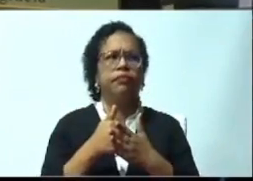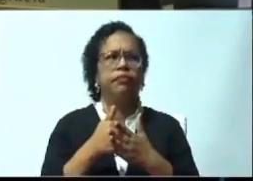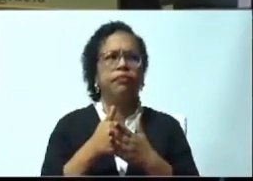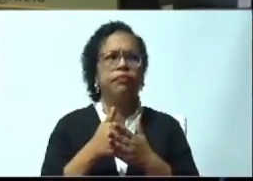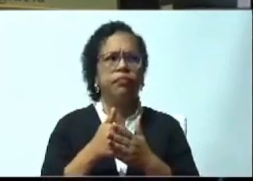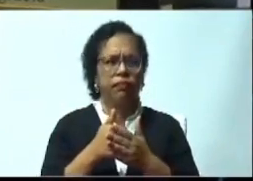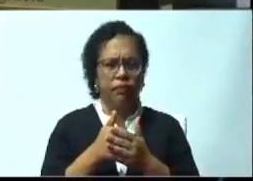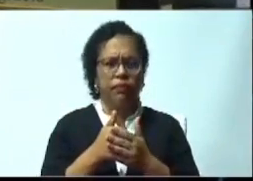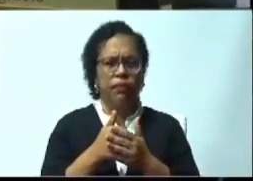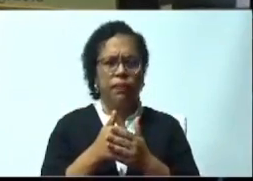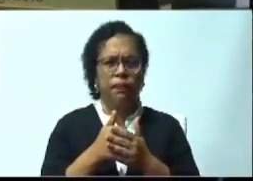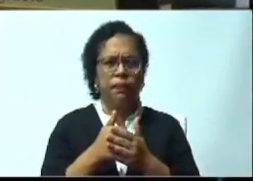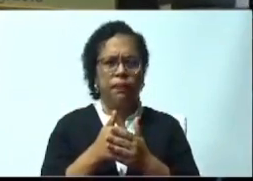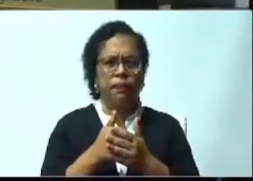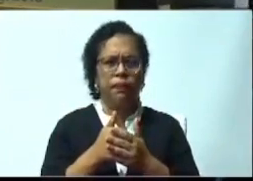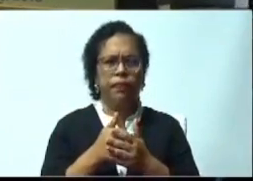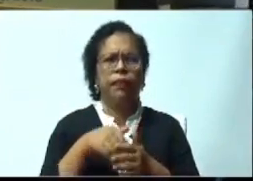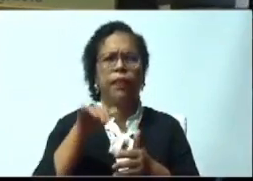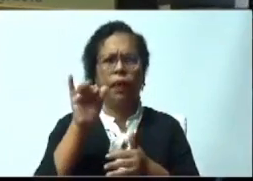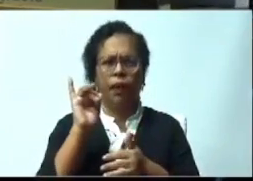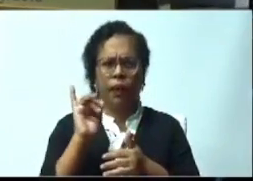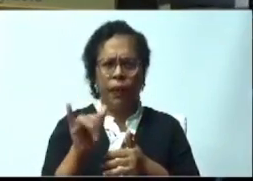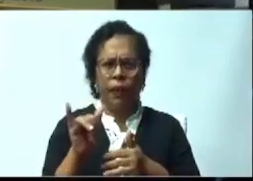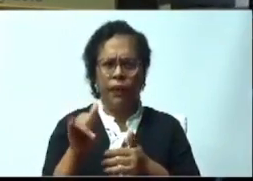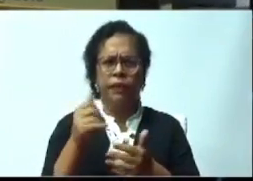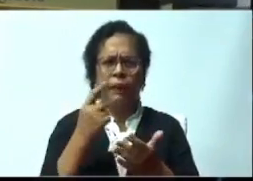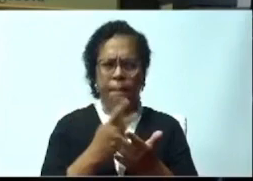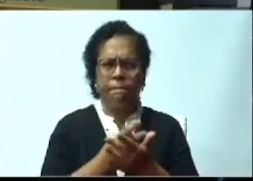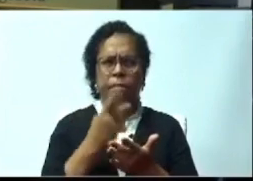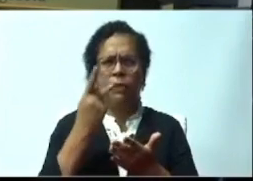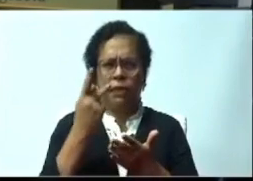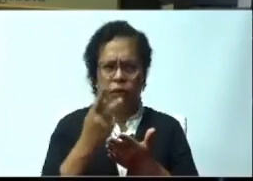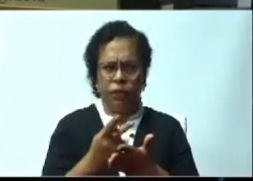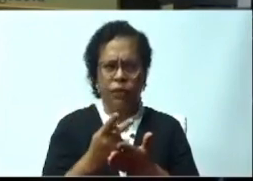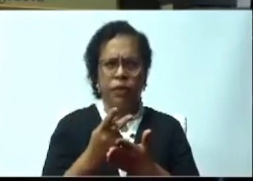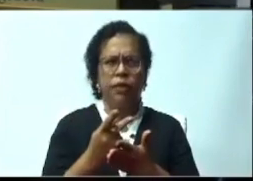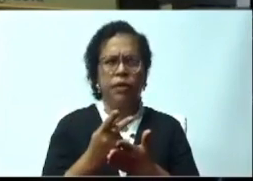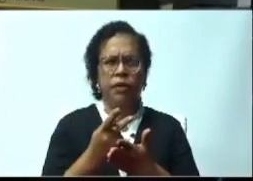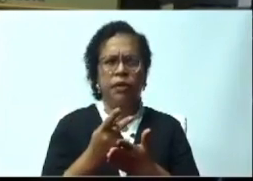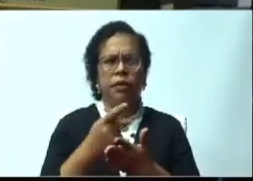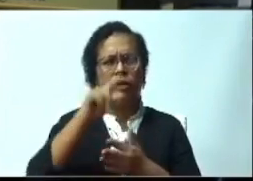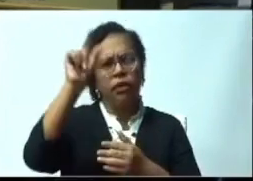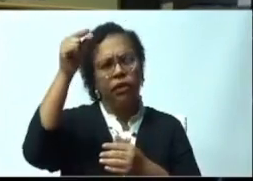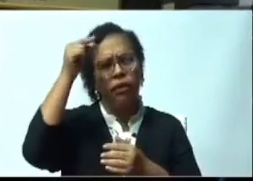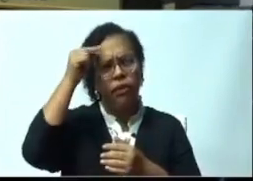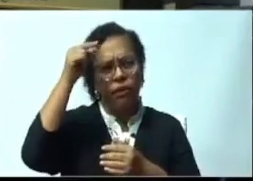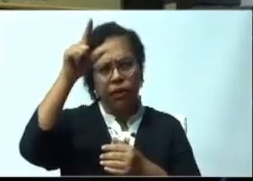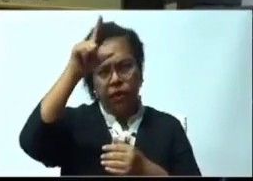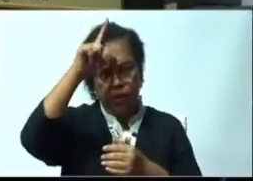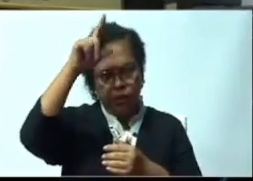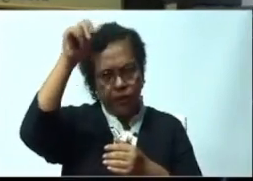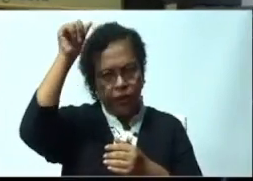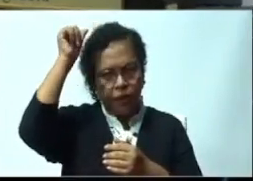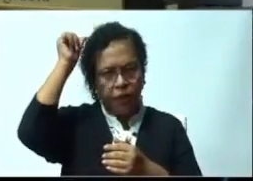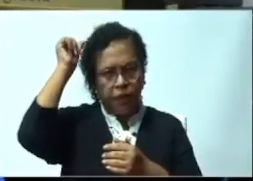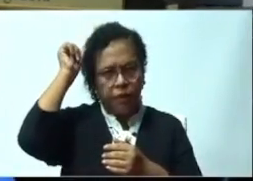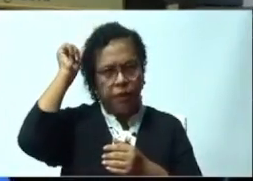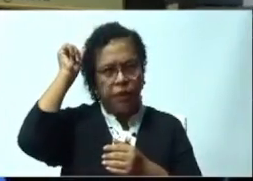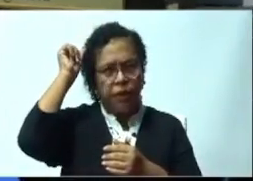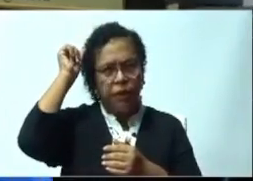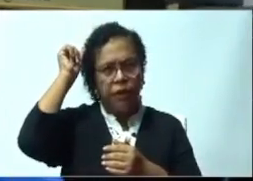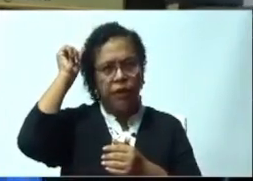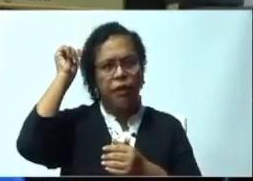Este último presupuesto de este gobierno de Luis Abinader del PRM, que será su último presupuesto de ingresos y